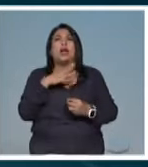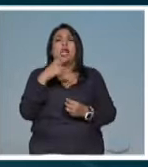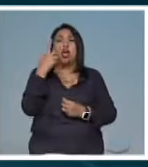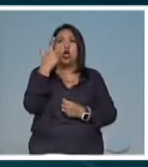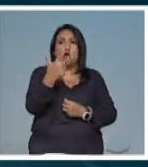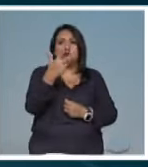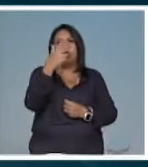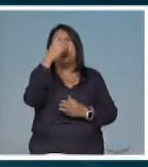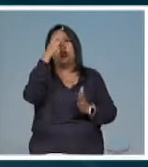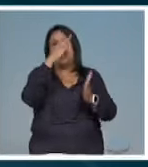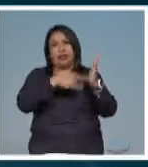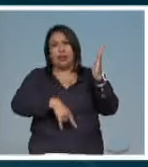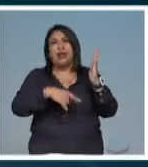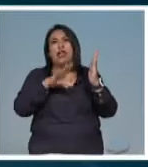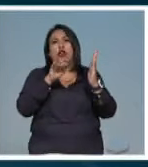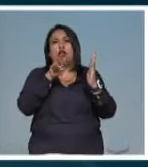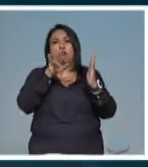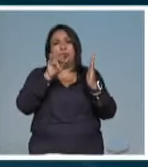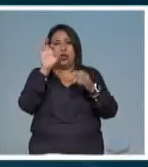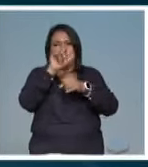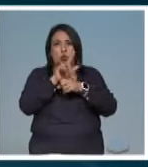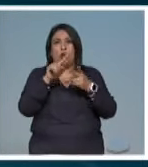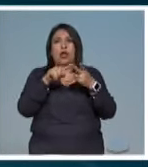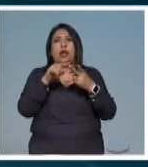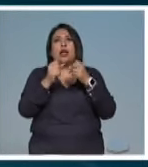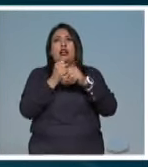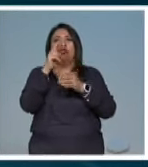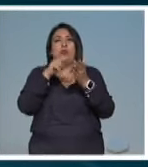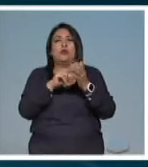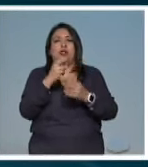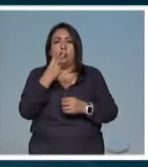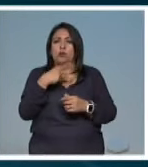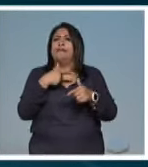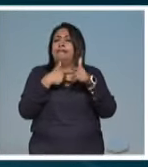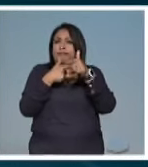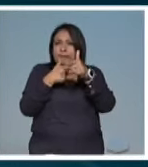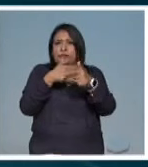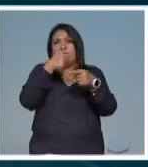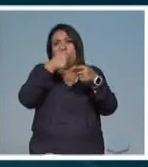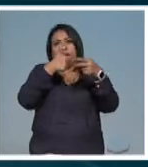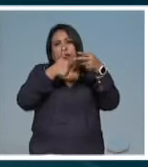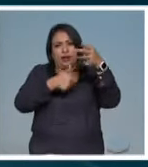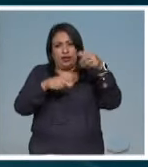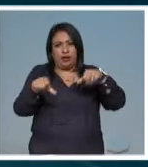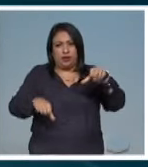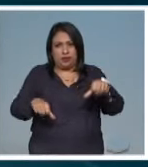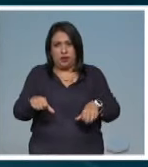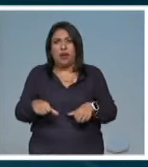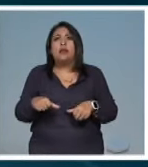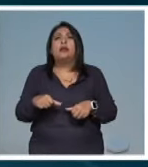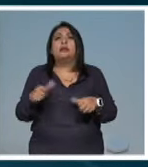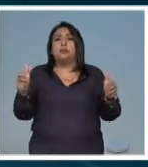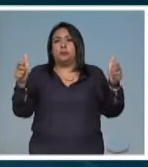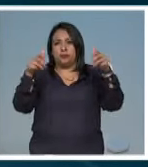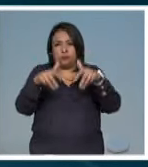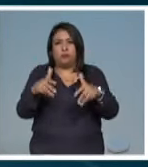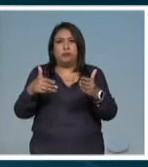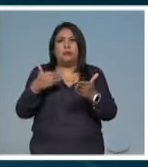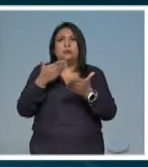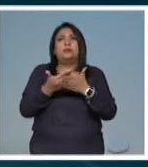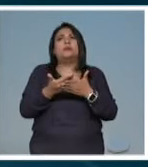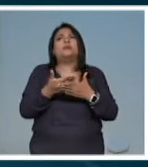8 carteleras de convite cultural y este 2022 se les va a dar seguimiento a cada una de estas actividades. Durante el encuentro se propuso